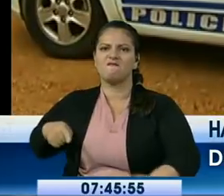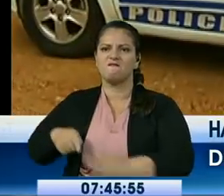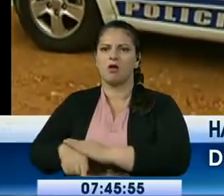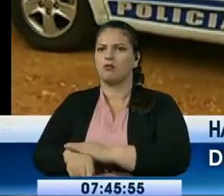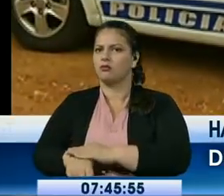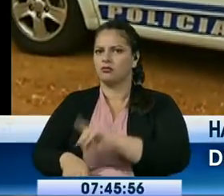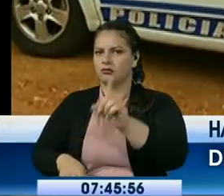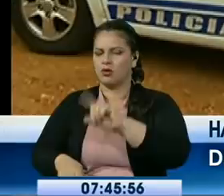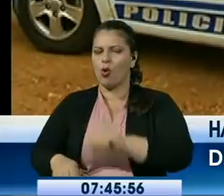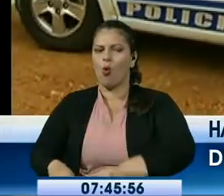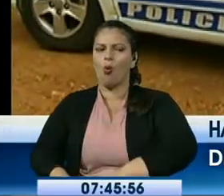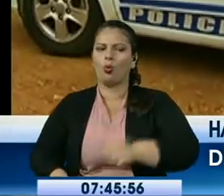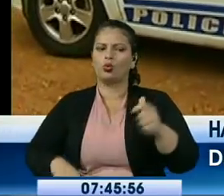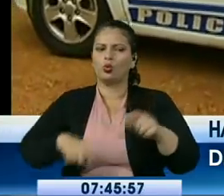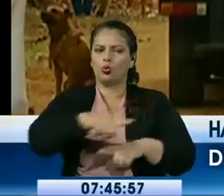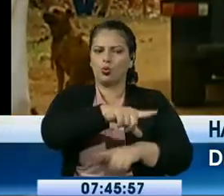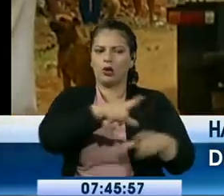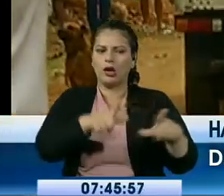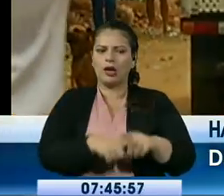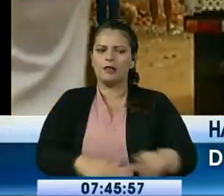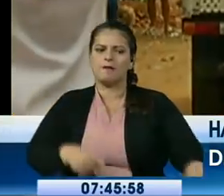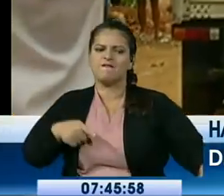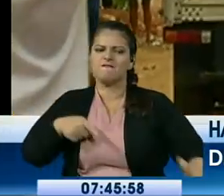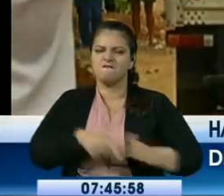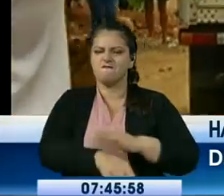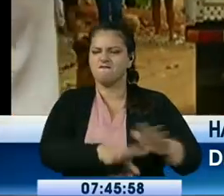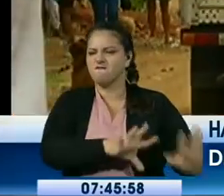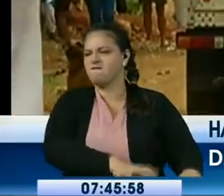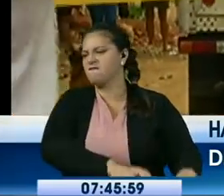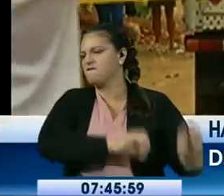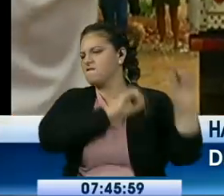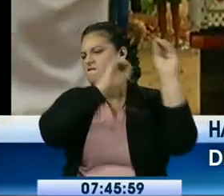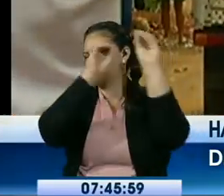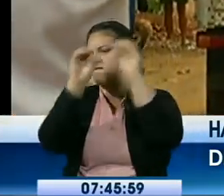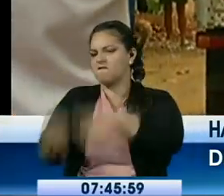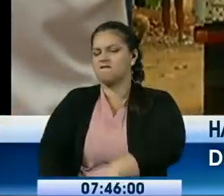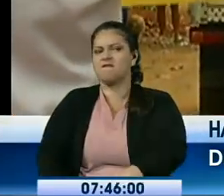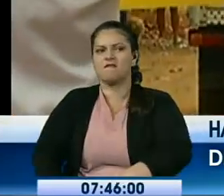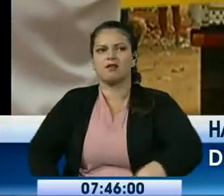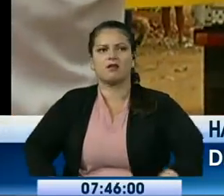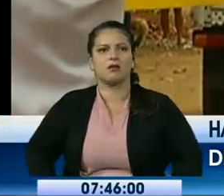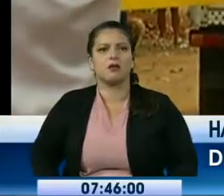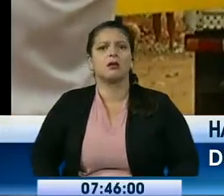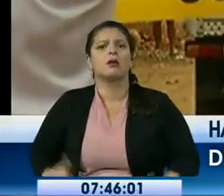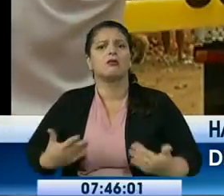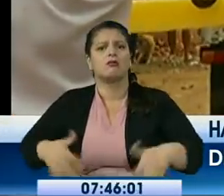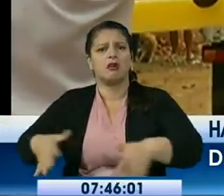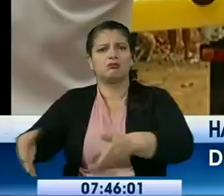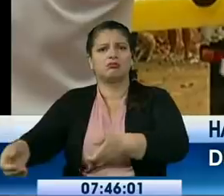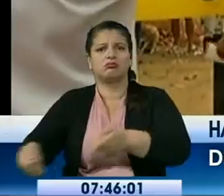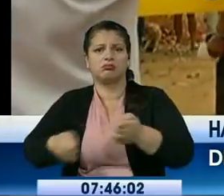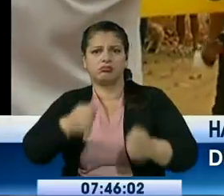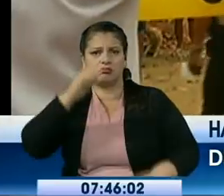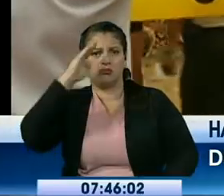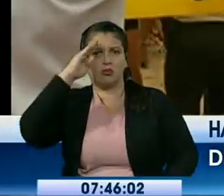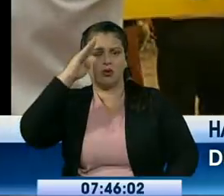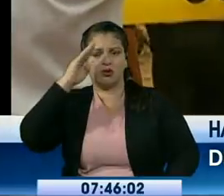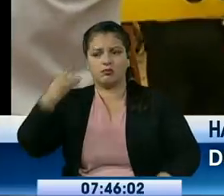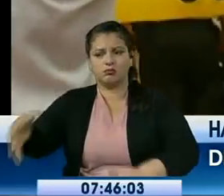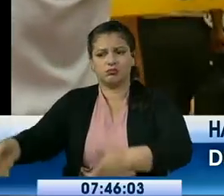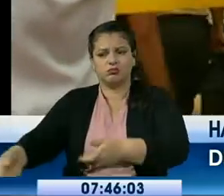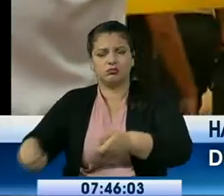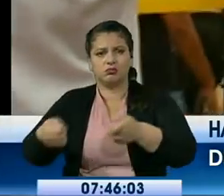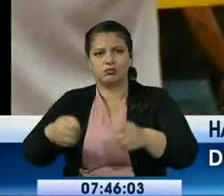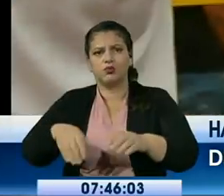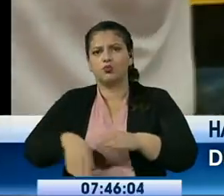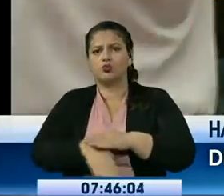fue retirado del lugar y trasladado hasta el laboratorio de ciencias forenses, donde se establecerán las reales causas del